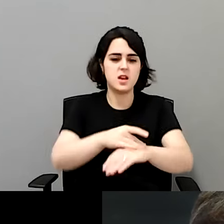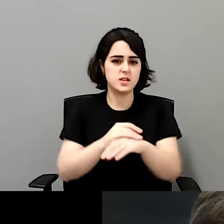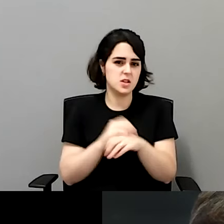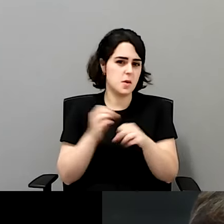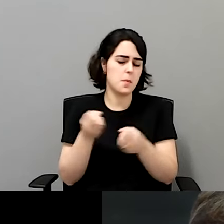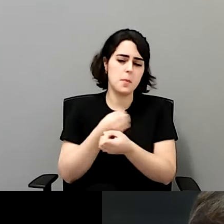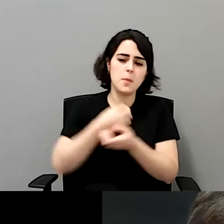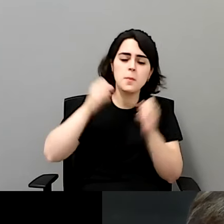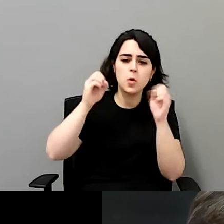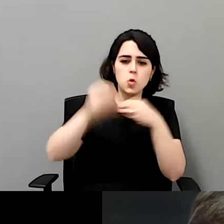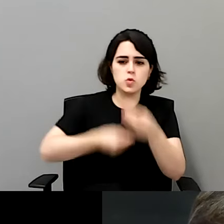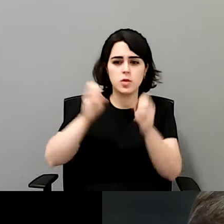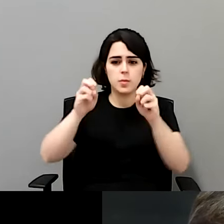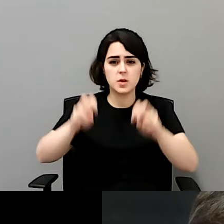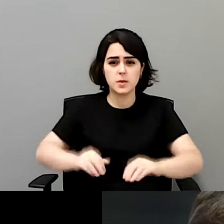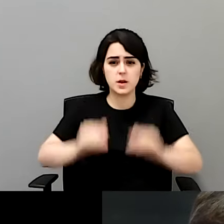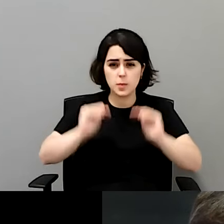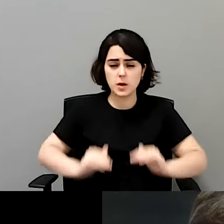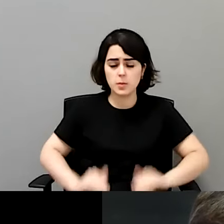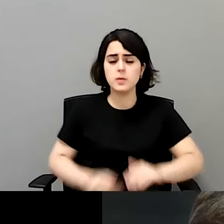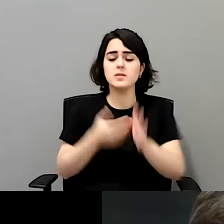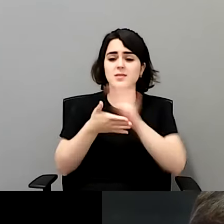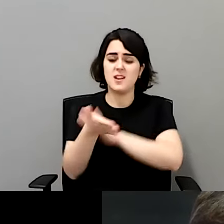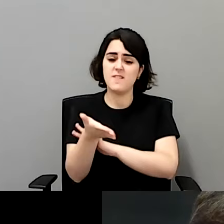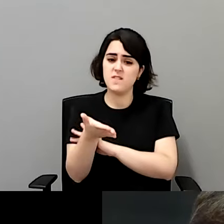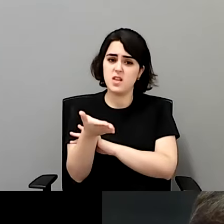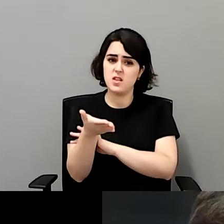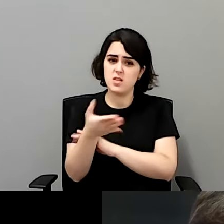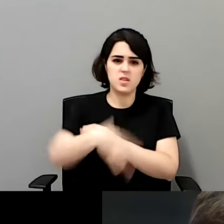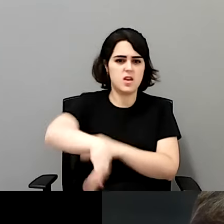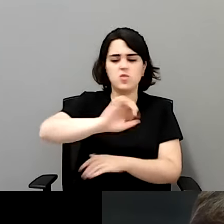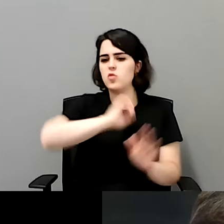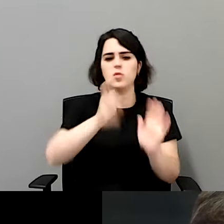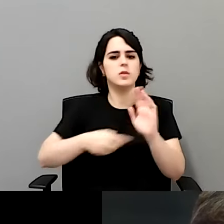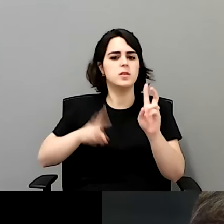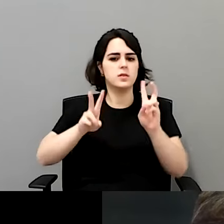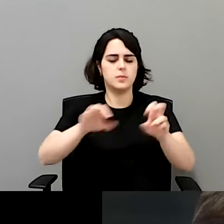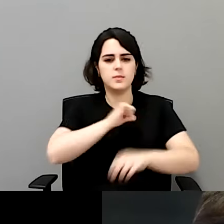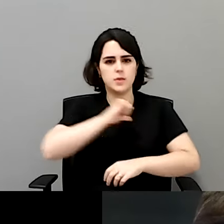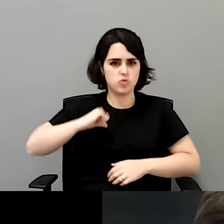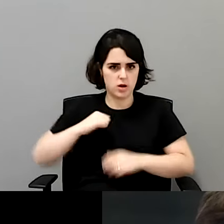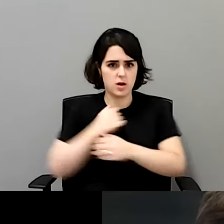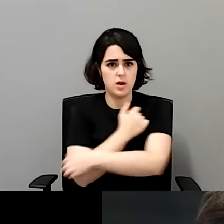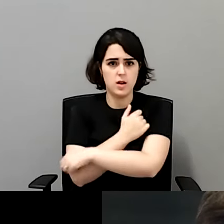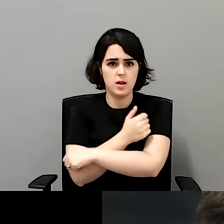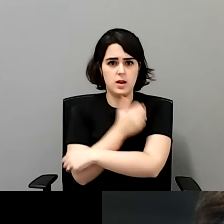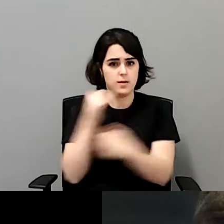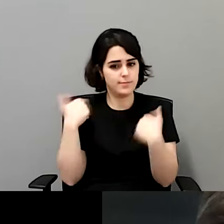duda la que posibilita la total y absoluta decisión personal.